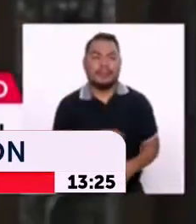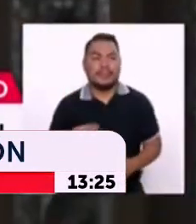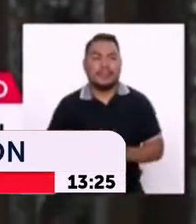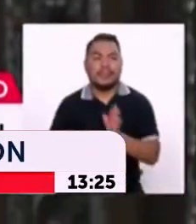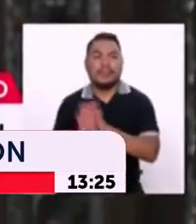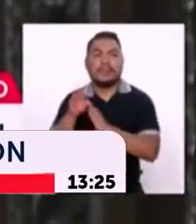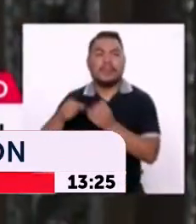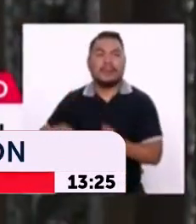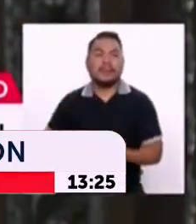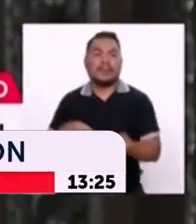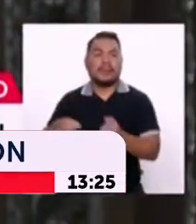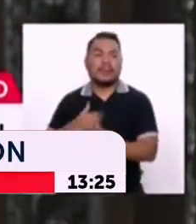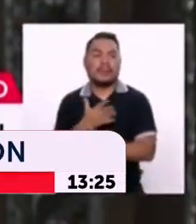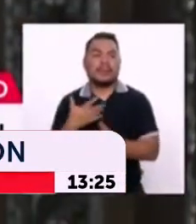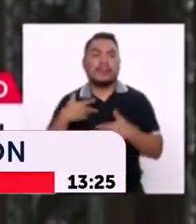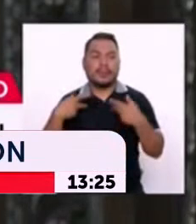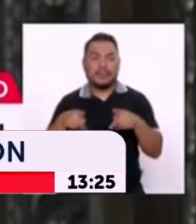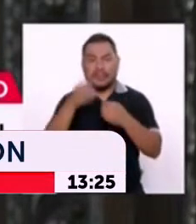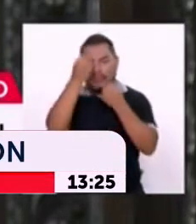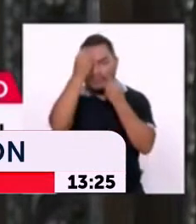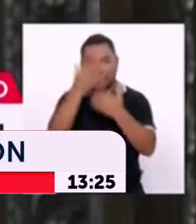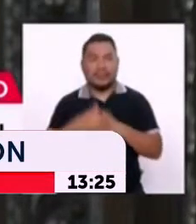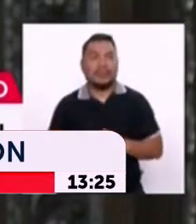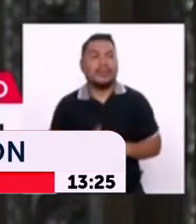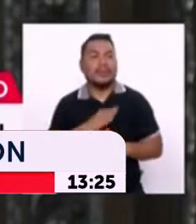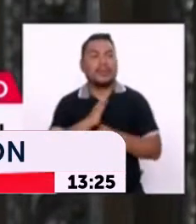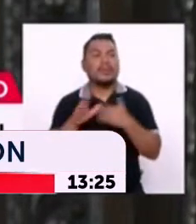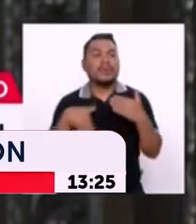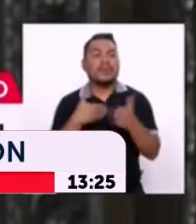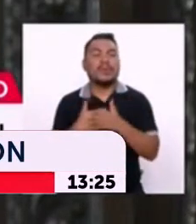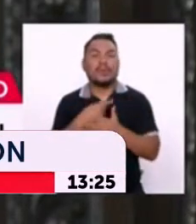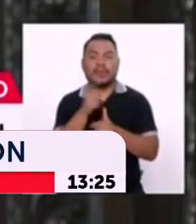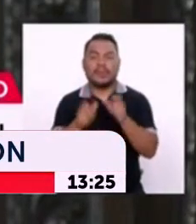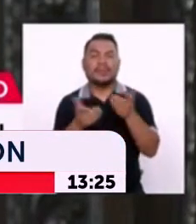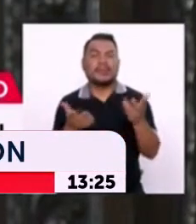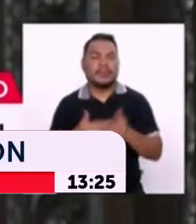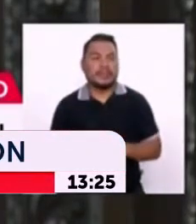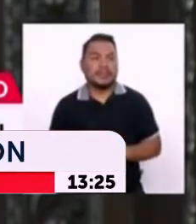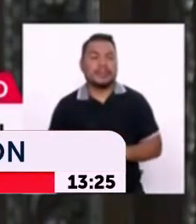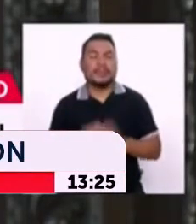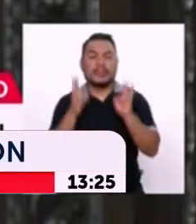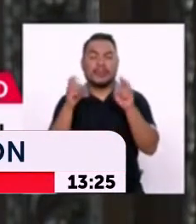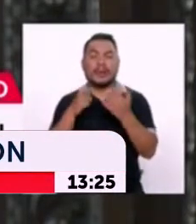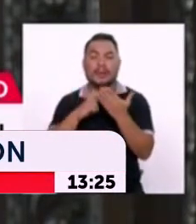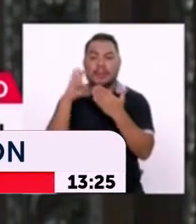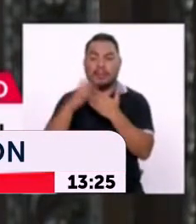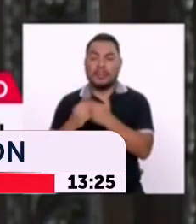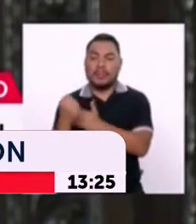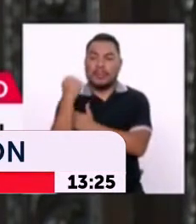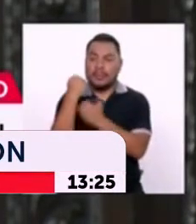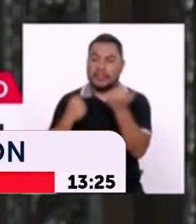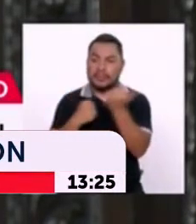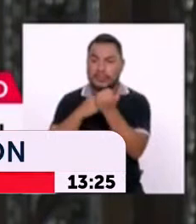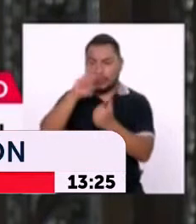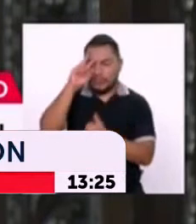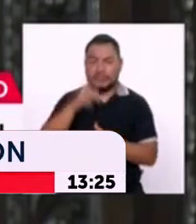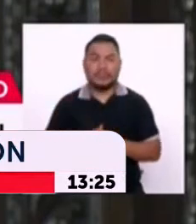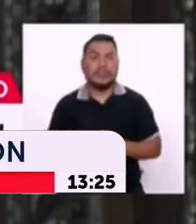Ministerio de Desarrollo Agrario y Riego, me permito informar a todos lo siguiente. En el marco del Plan Punche